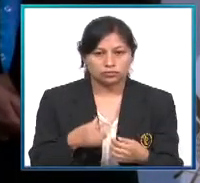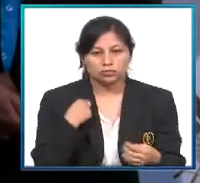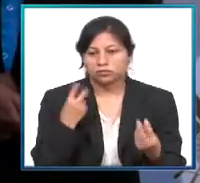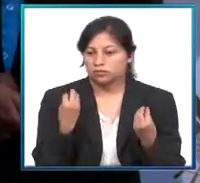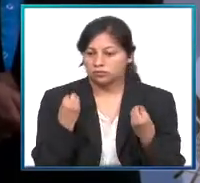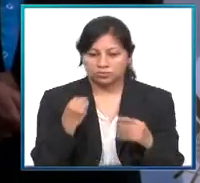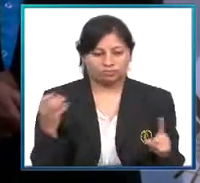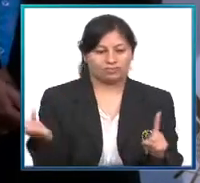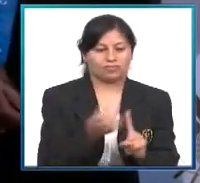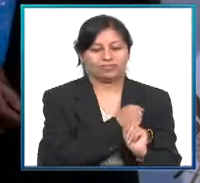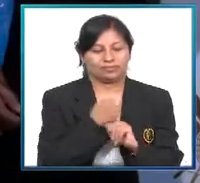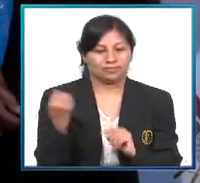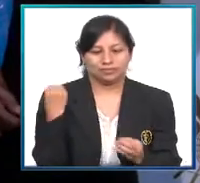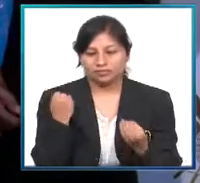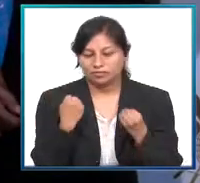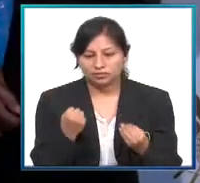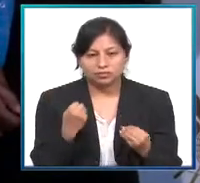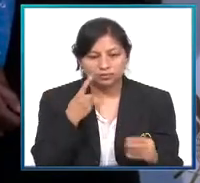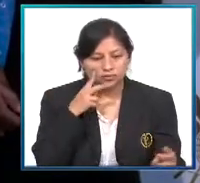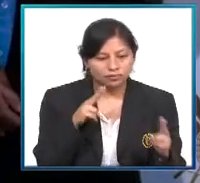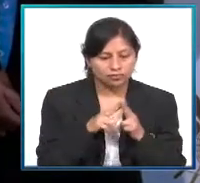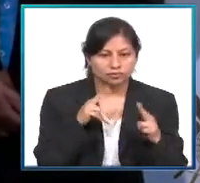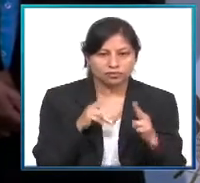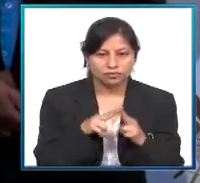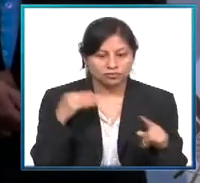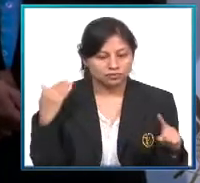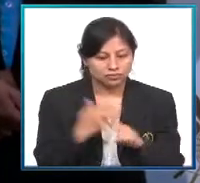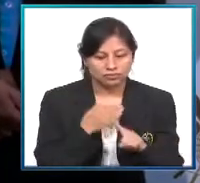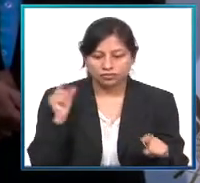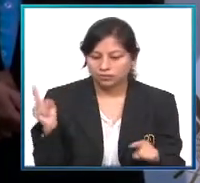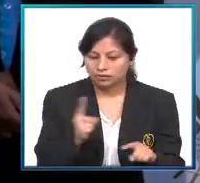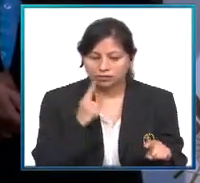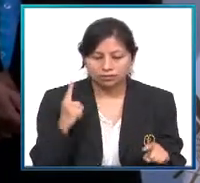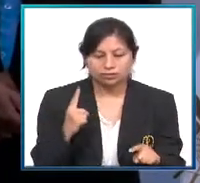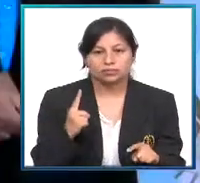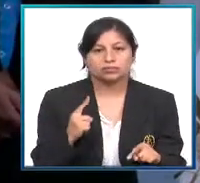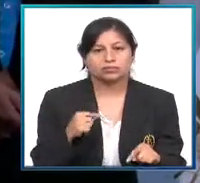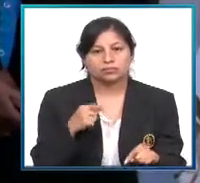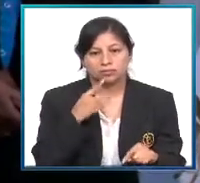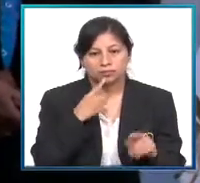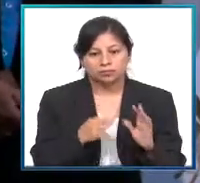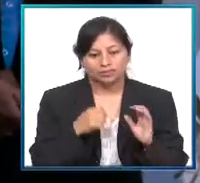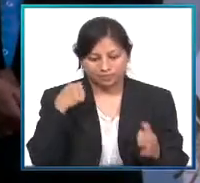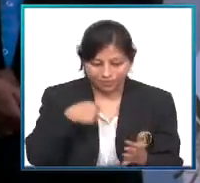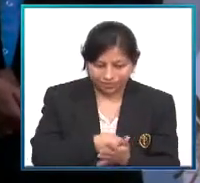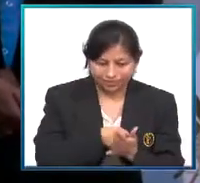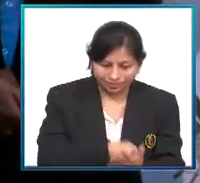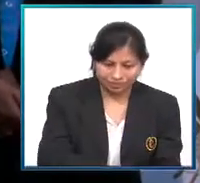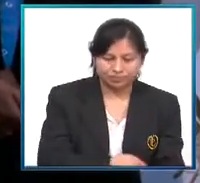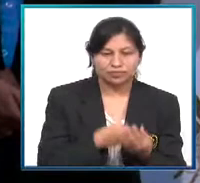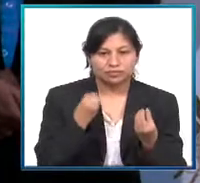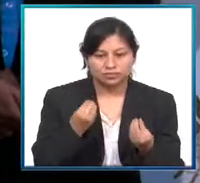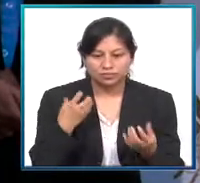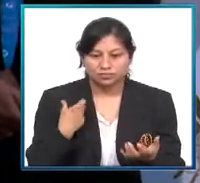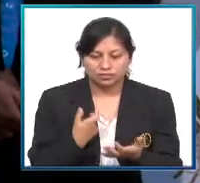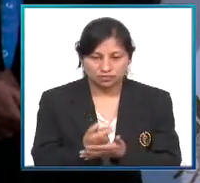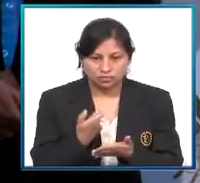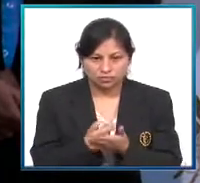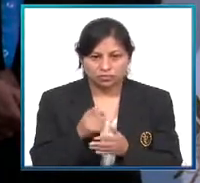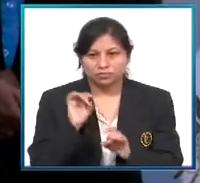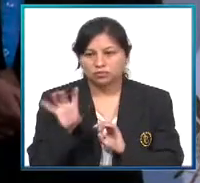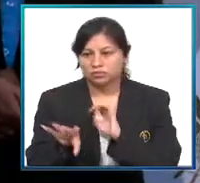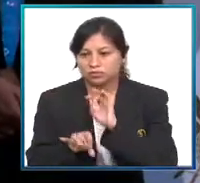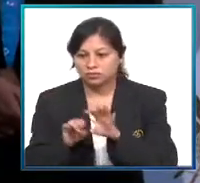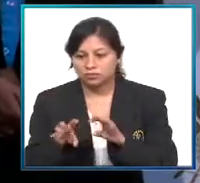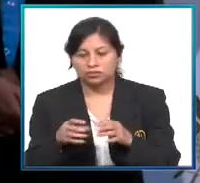abusos a consumidores. Identificamos que de los problemas principales está la presión de varios sectores económicos, de algunas